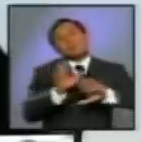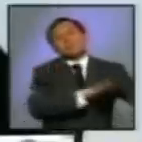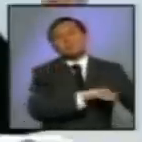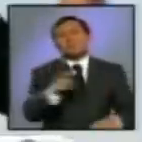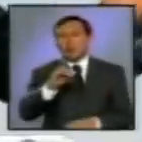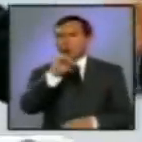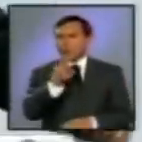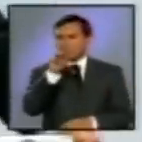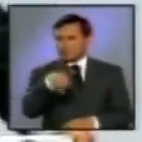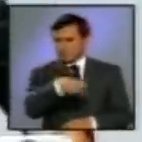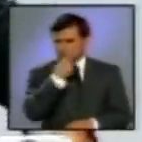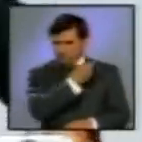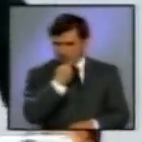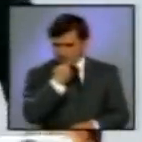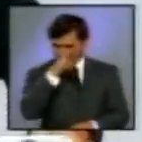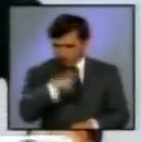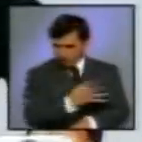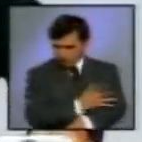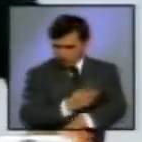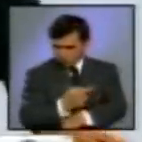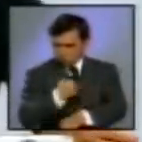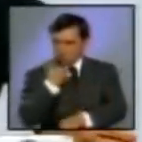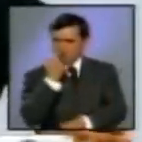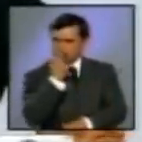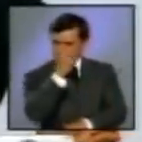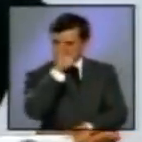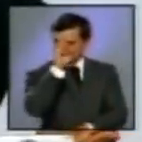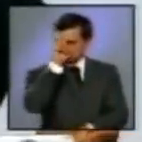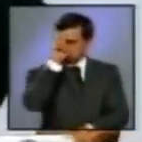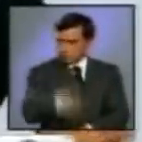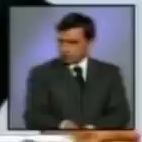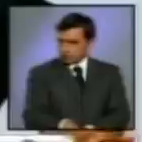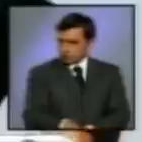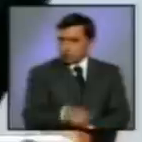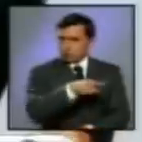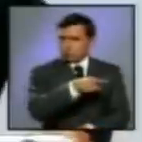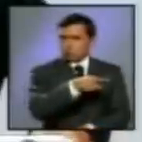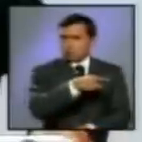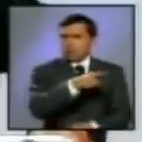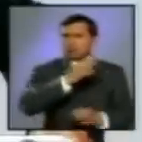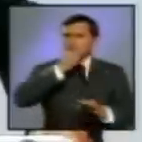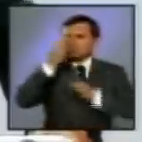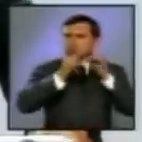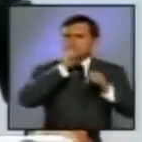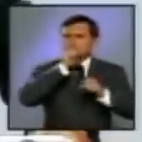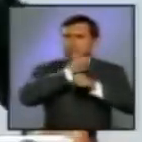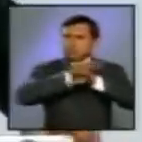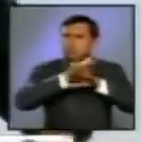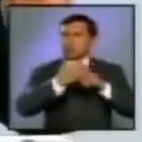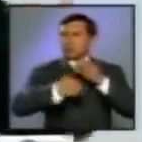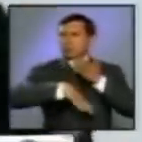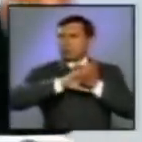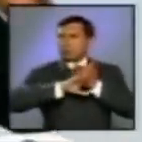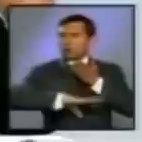verdad, porque la campaña que viene promoviendo de manera agresiva contra la campaña de un